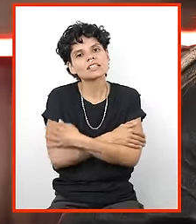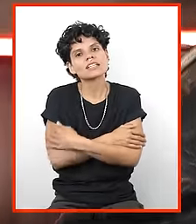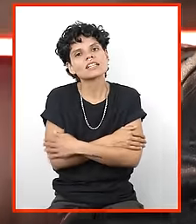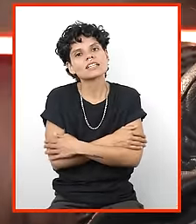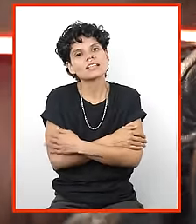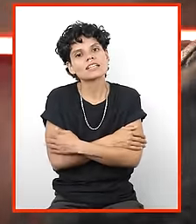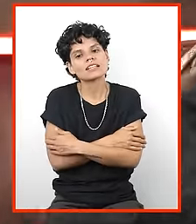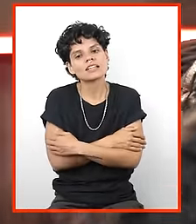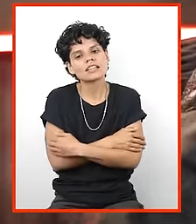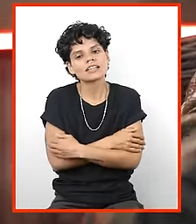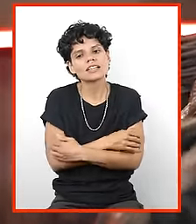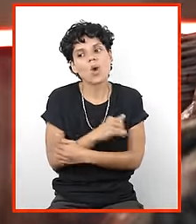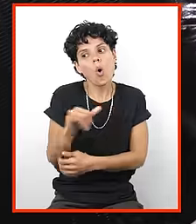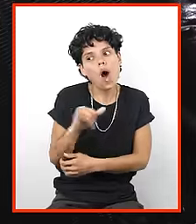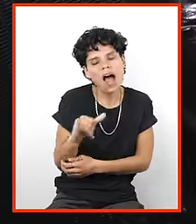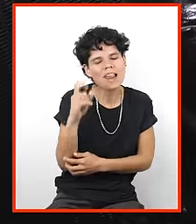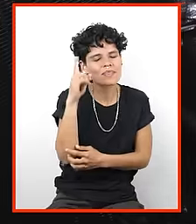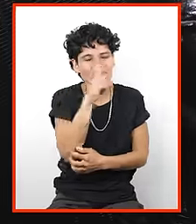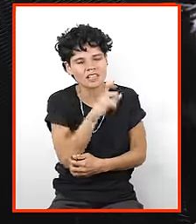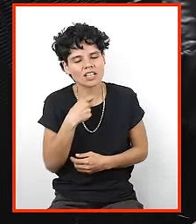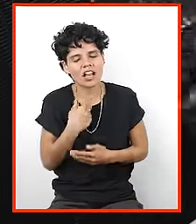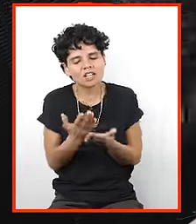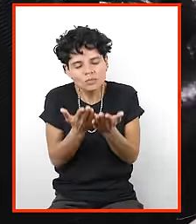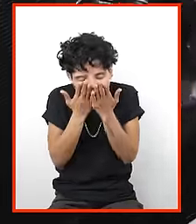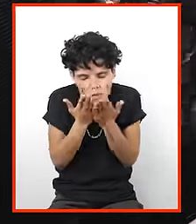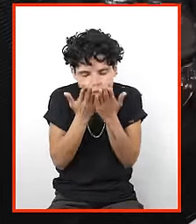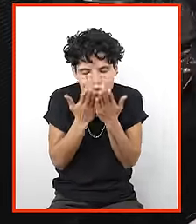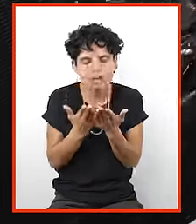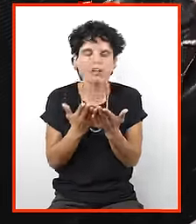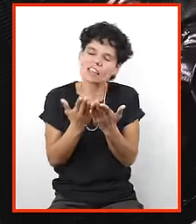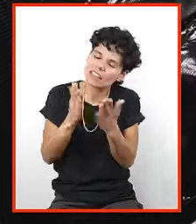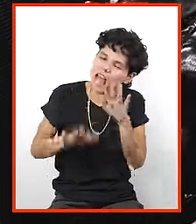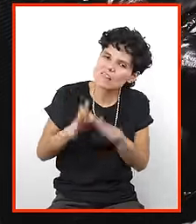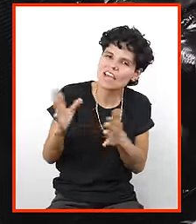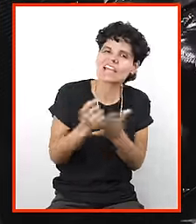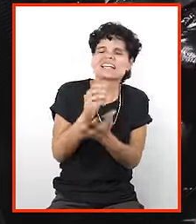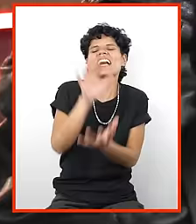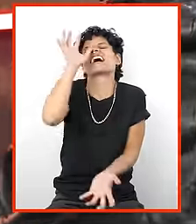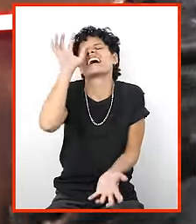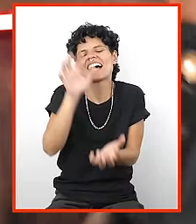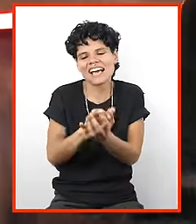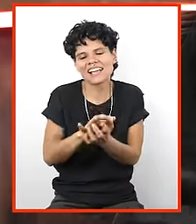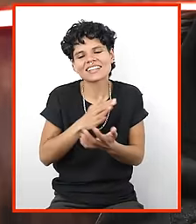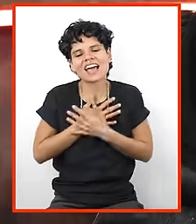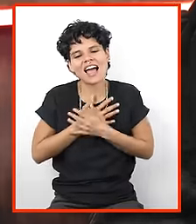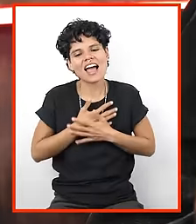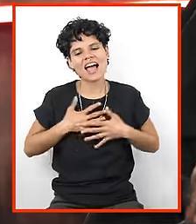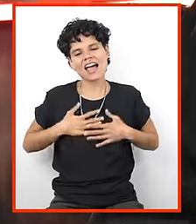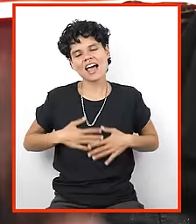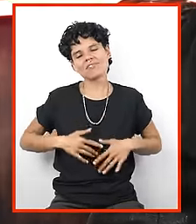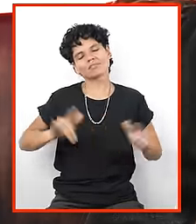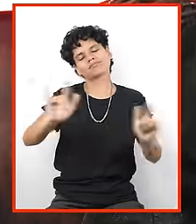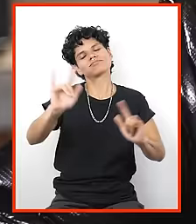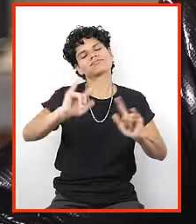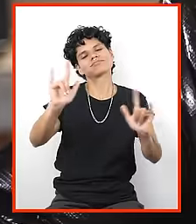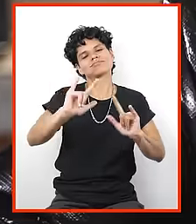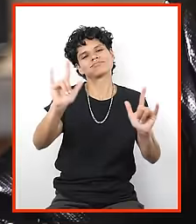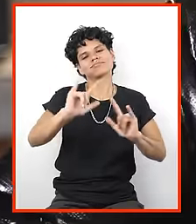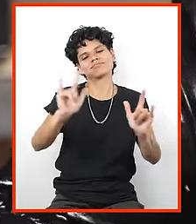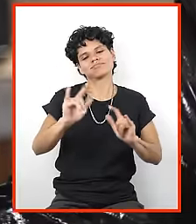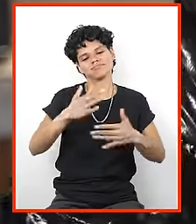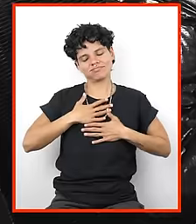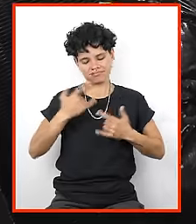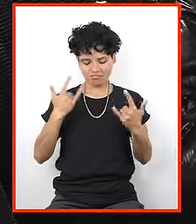pero ¿sabéis qué? Podría llegar a ocurrir. ¡Ay, gato! No, viva Beyoncé. We love Beyoncé.